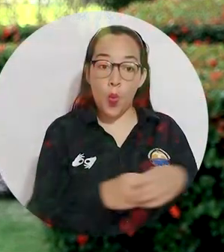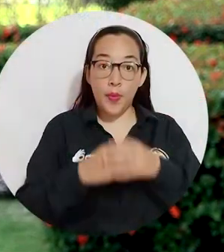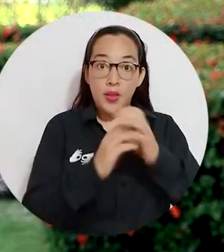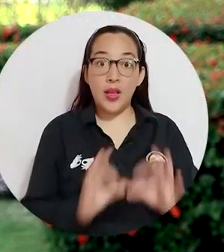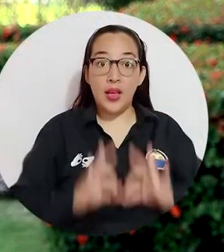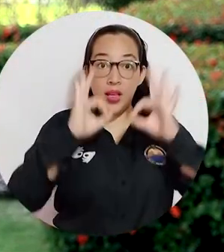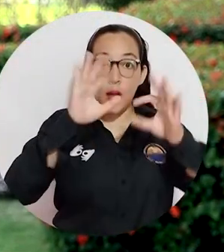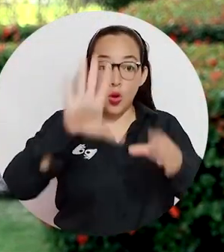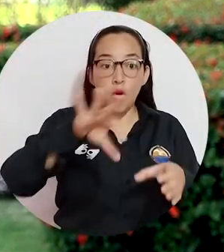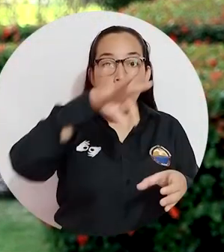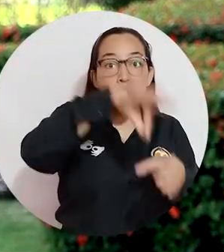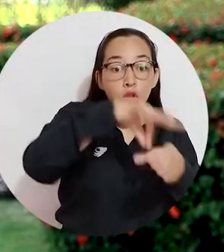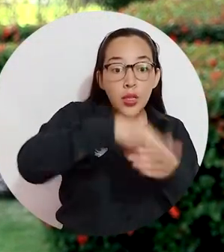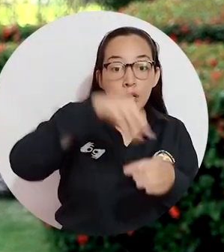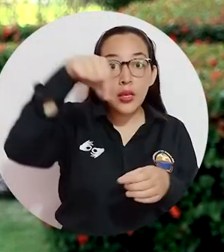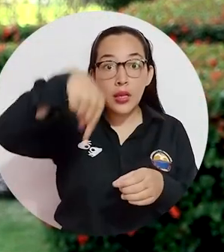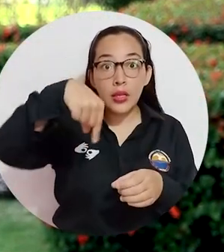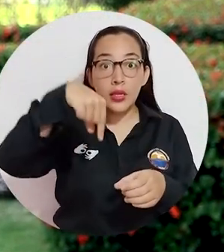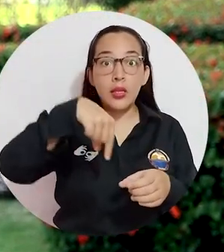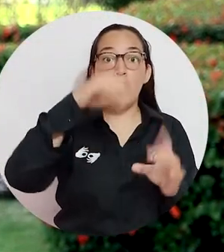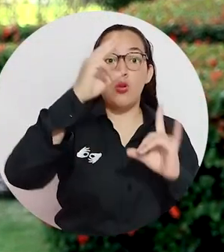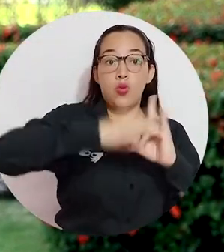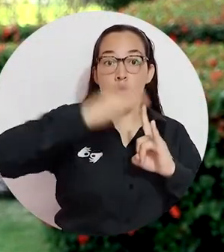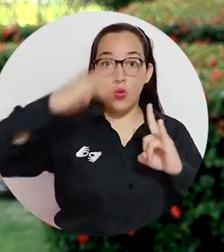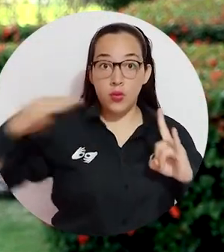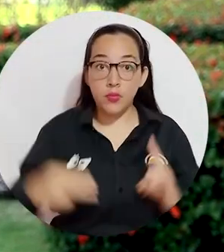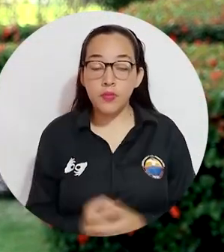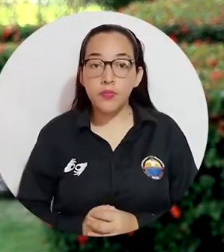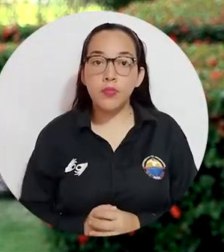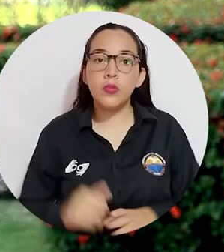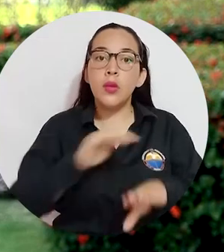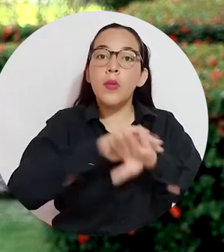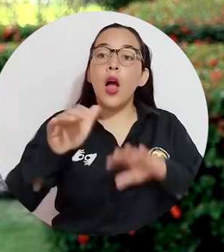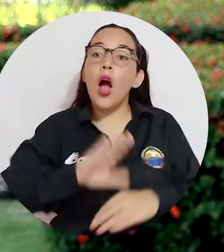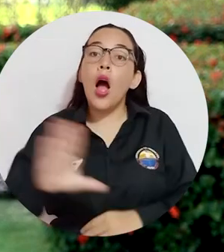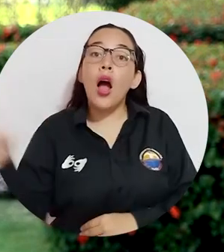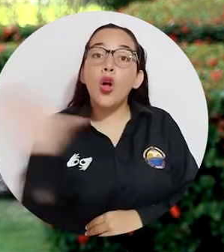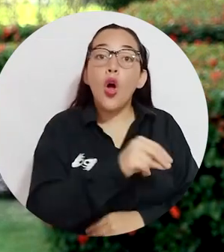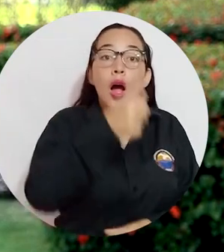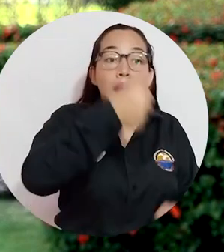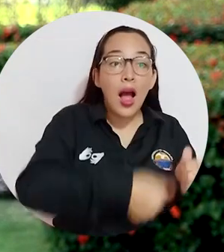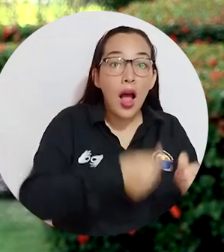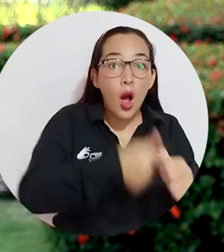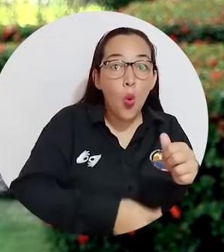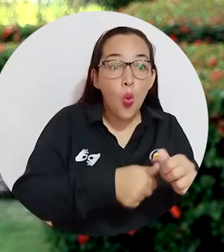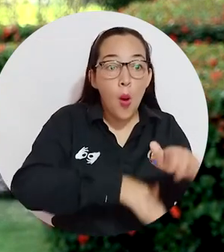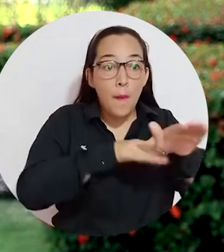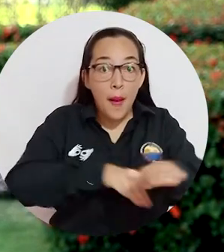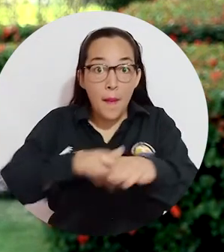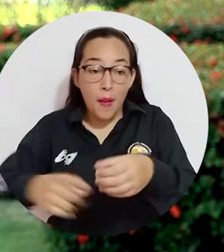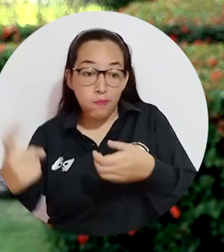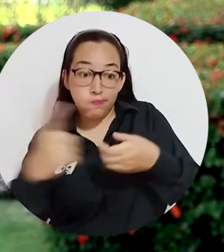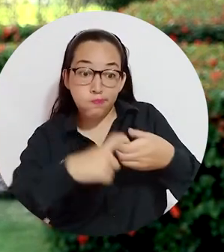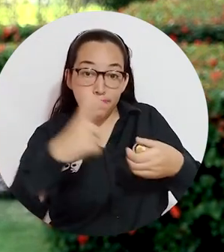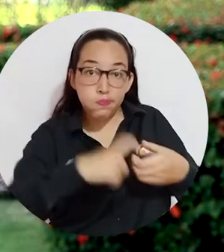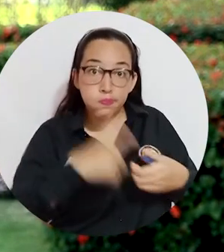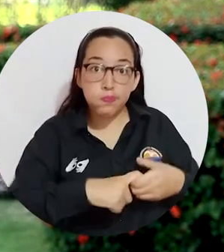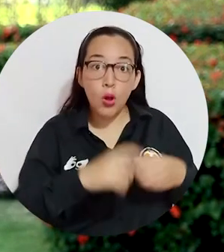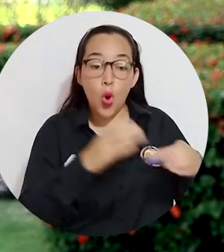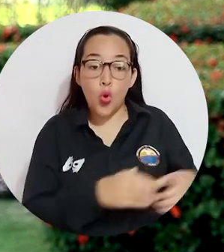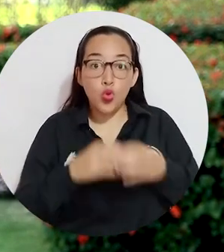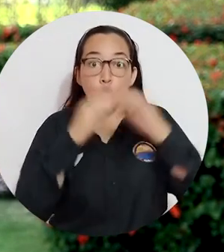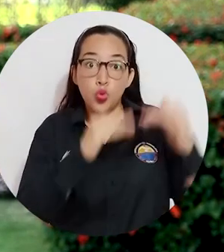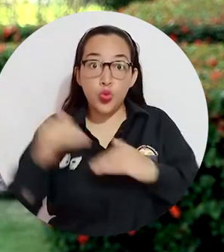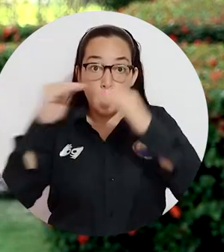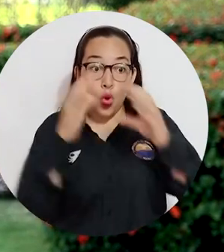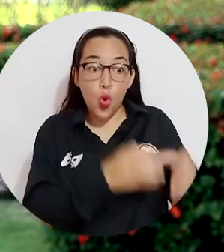El Comité de Garantías para las Elecciones de la Universidad de Magdalena invita a todos los candidatos inscritos para las elecciones